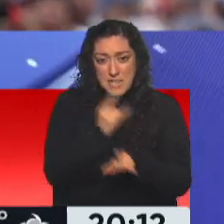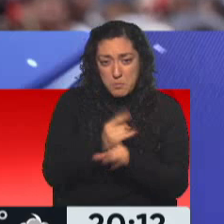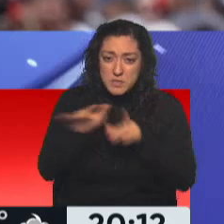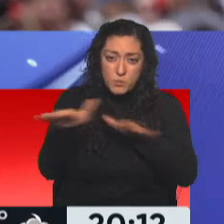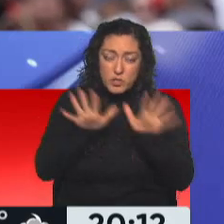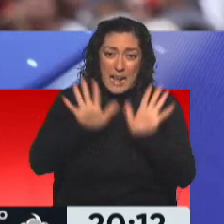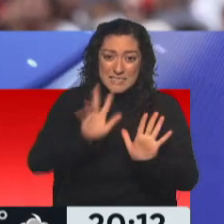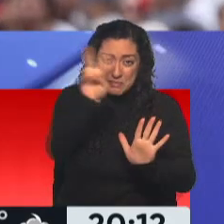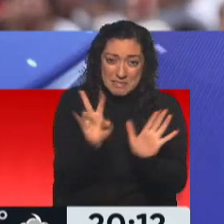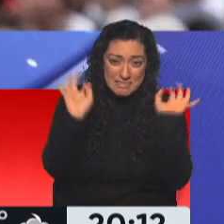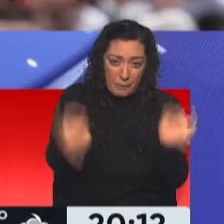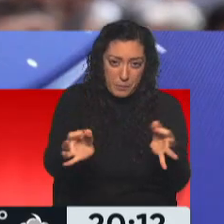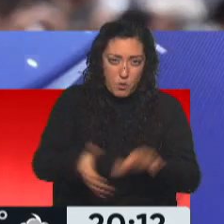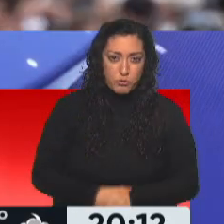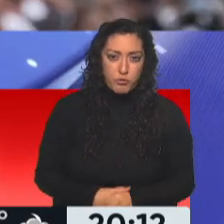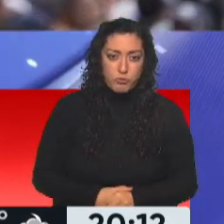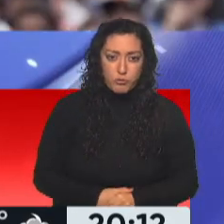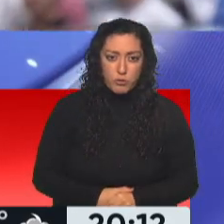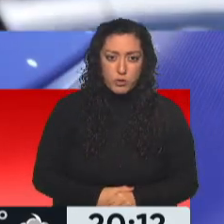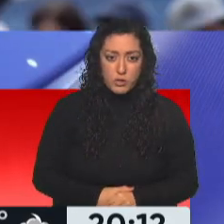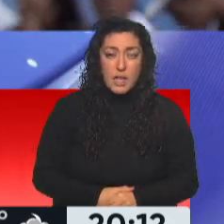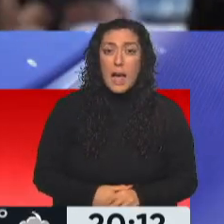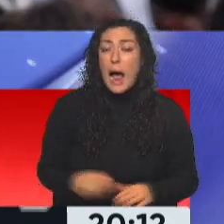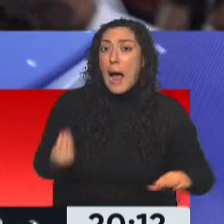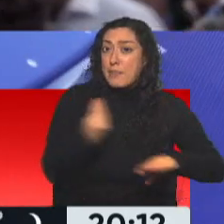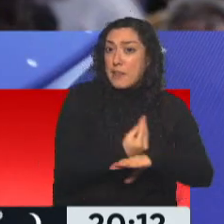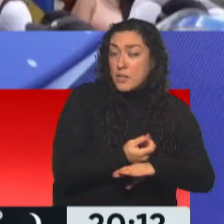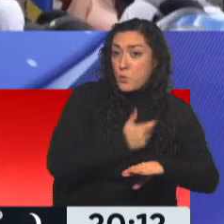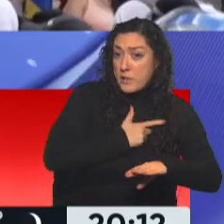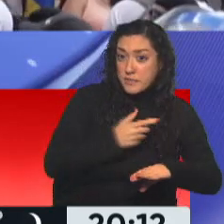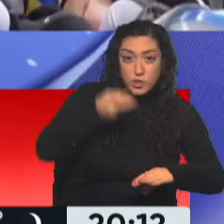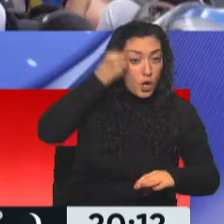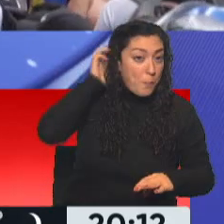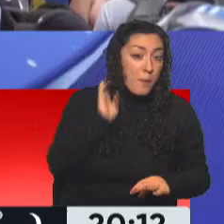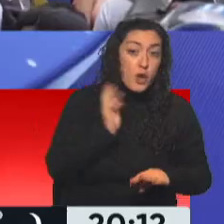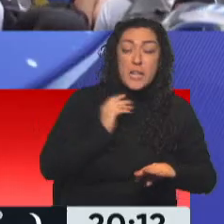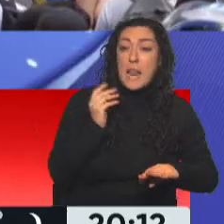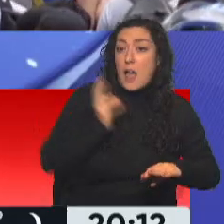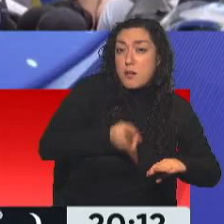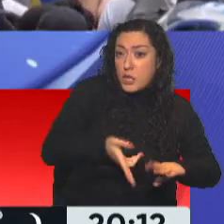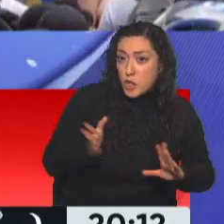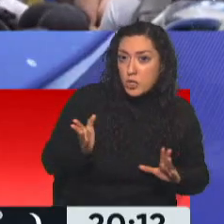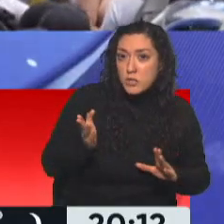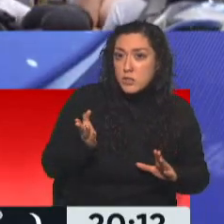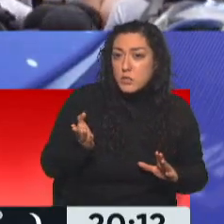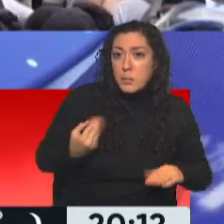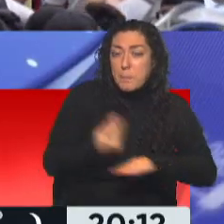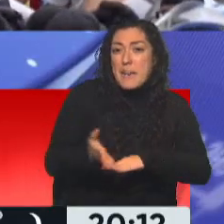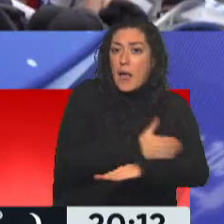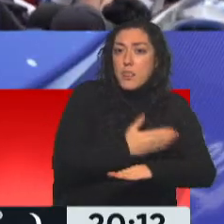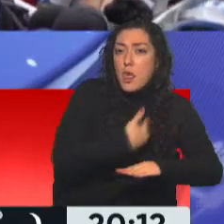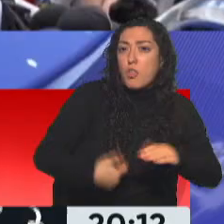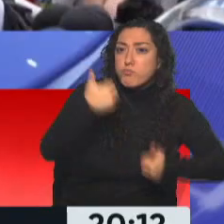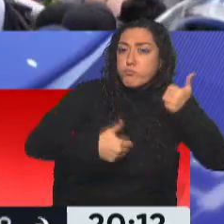situación. Hubo una inhabilitación de nuestra candidata María Corina Machado, no pudo participar, tuvimos que buscar un candidato que se